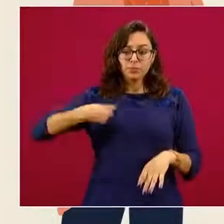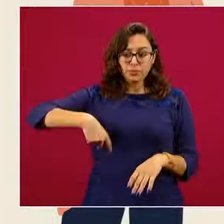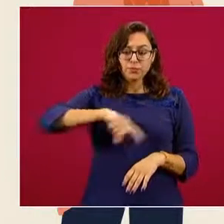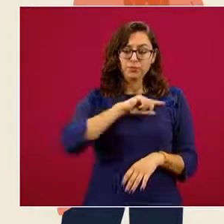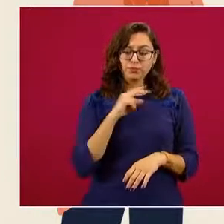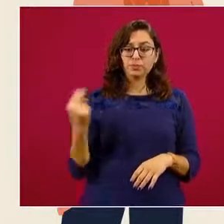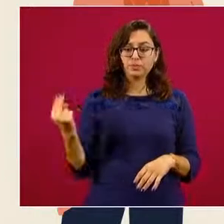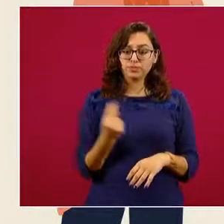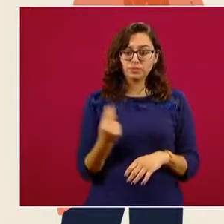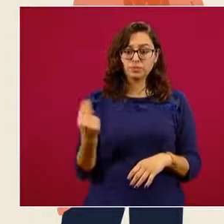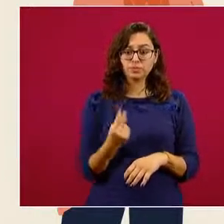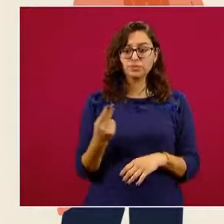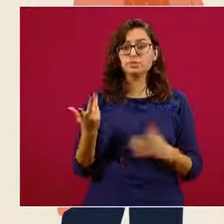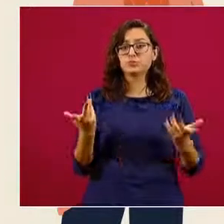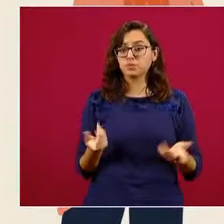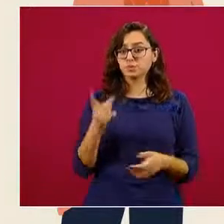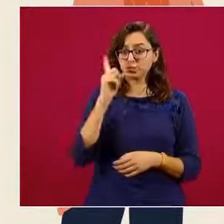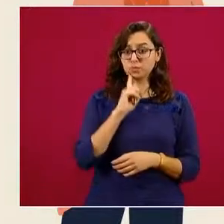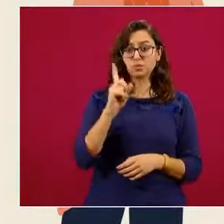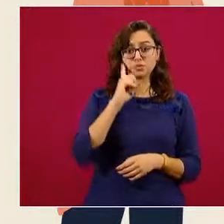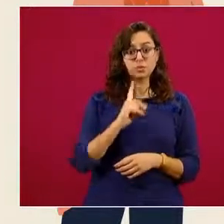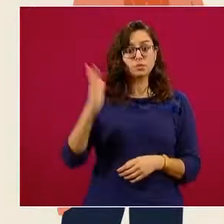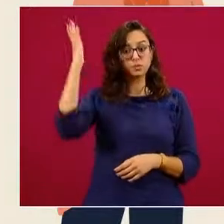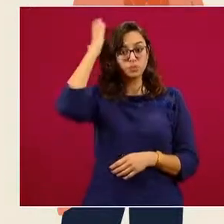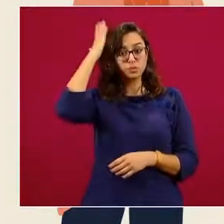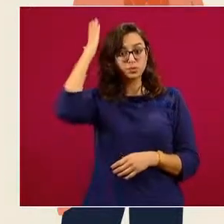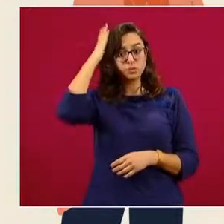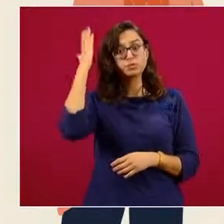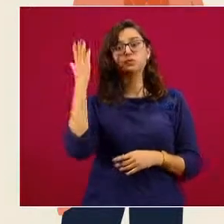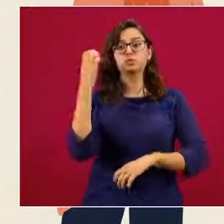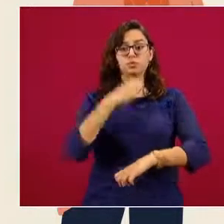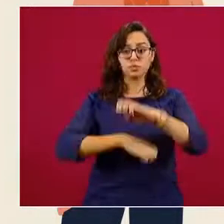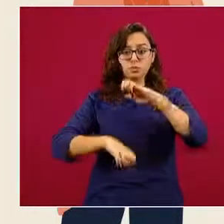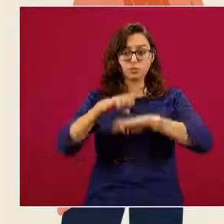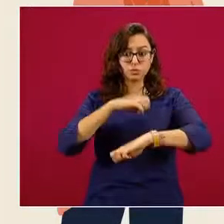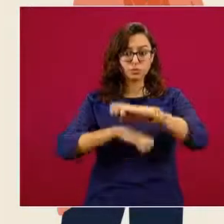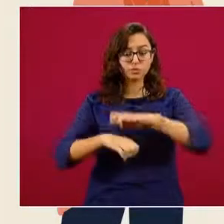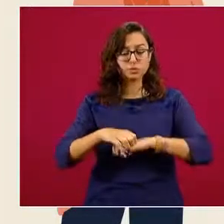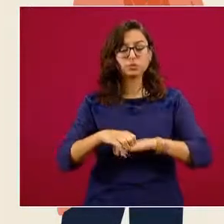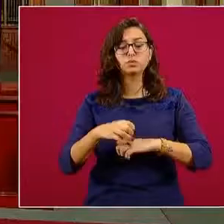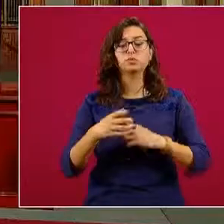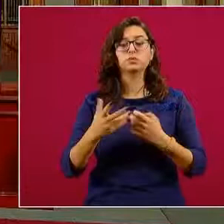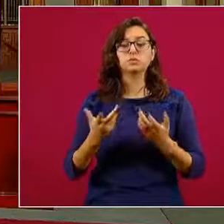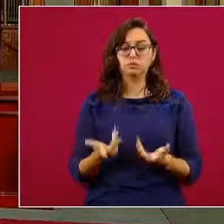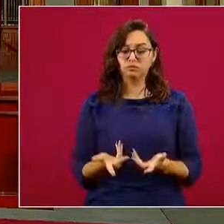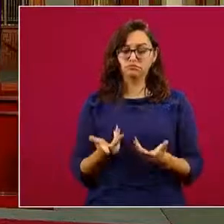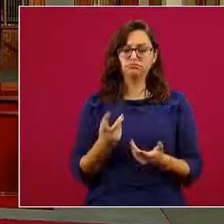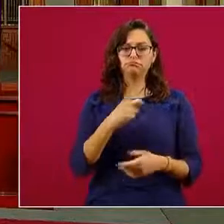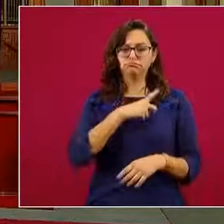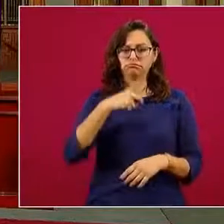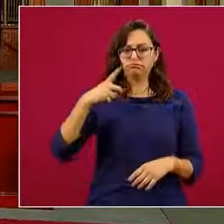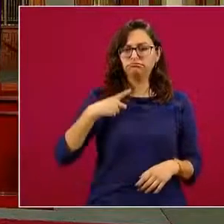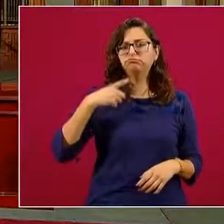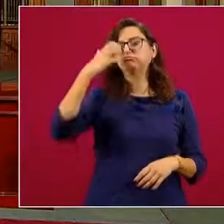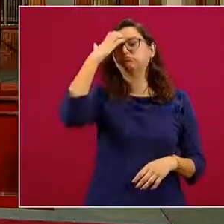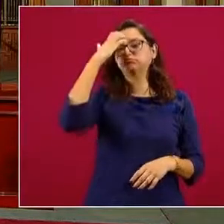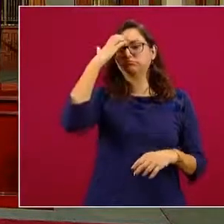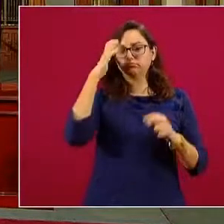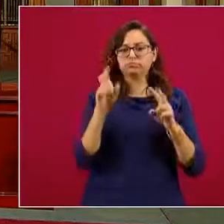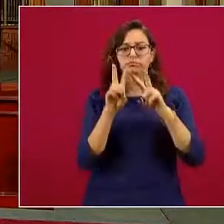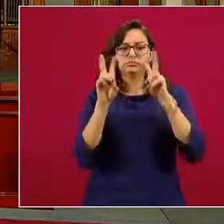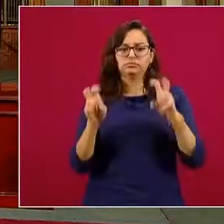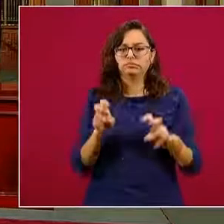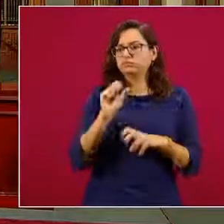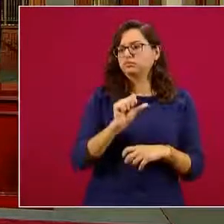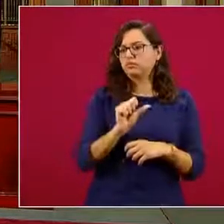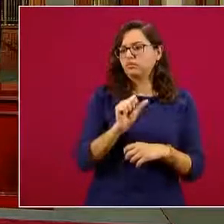que la empresaria que esté al frente de las empresas participantes tengan algún tipo de experiencia